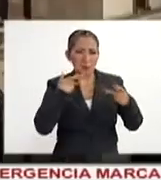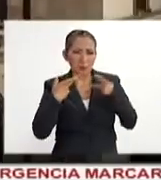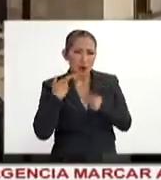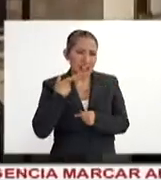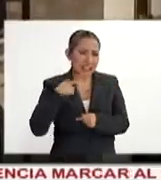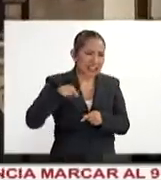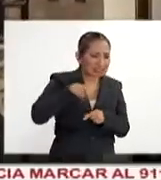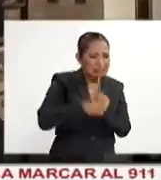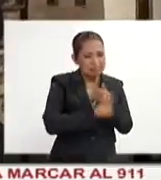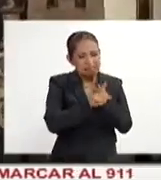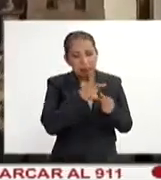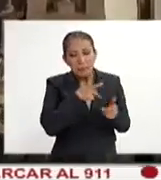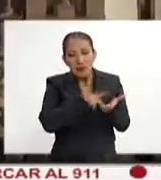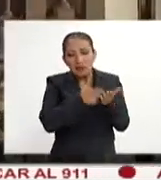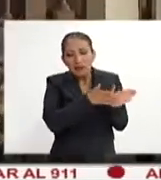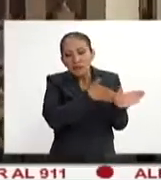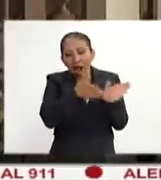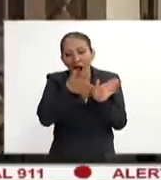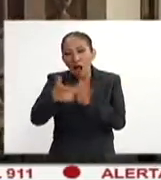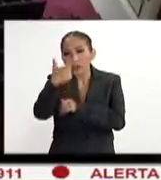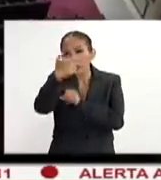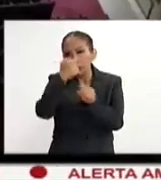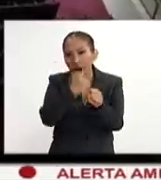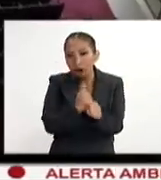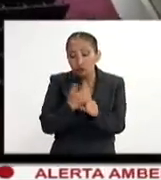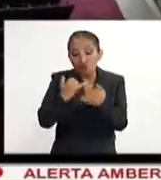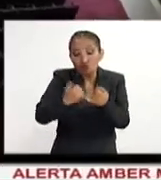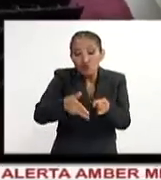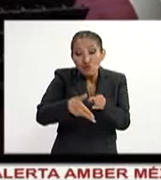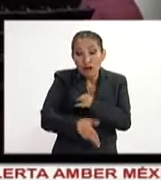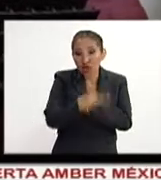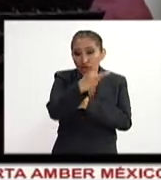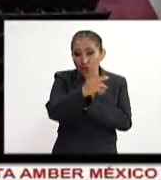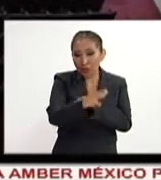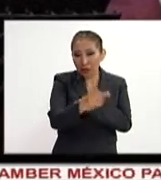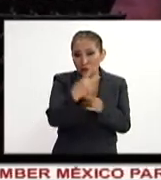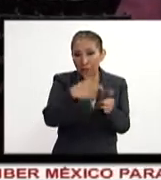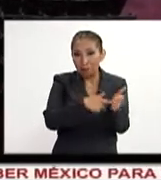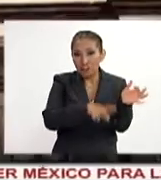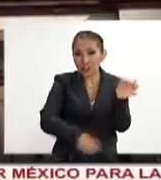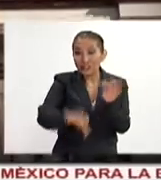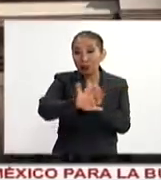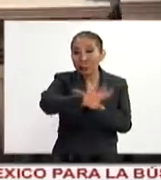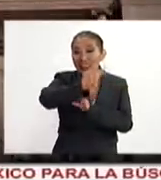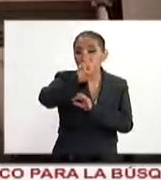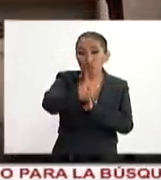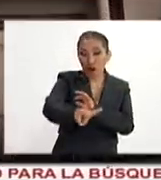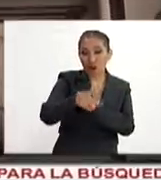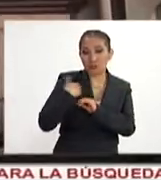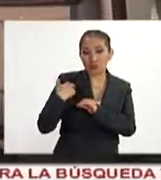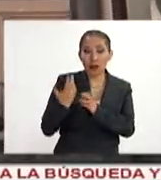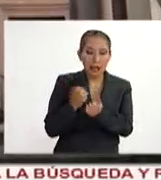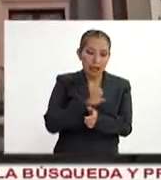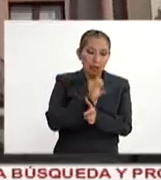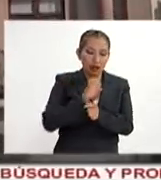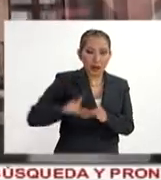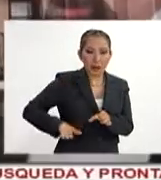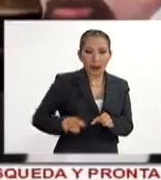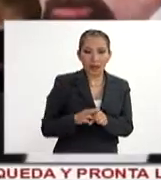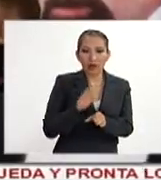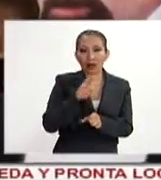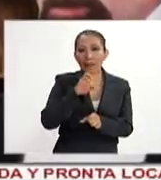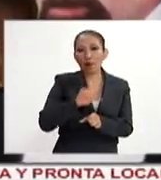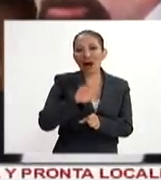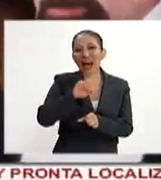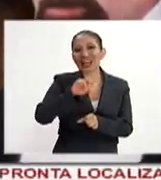época retrasó el proyecto por 7 años, siendo inaugurado el 2 de mayo de 1852 por el entonces gobernador